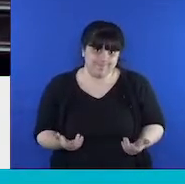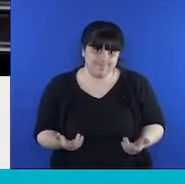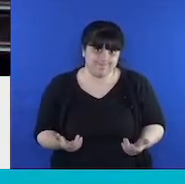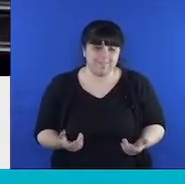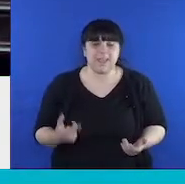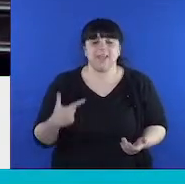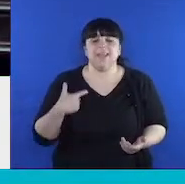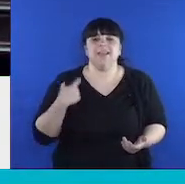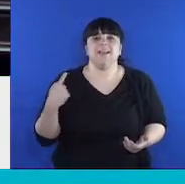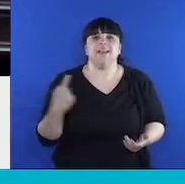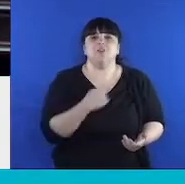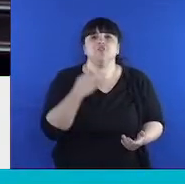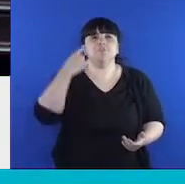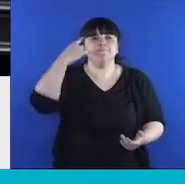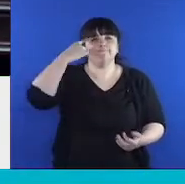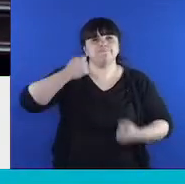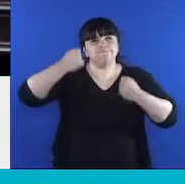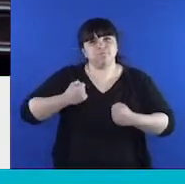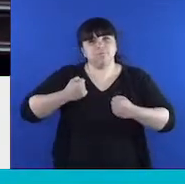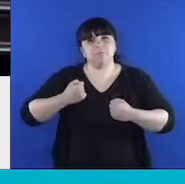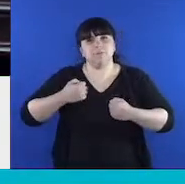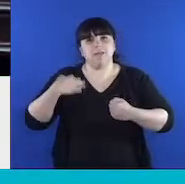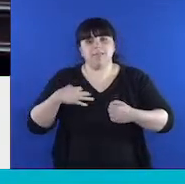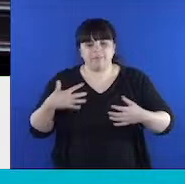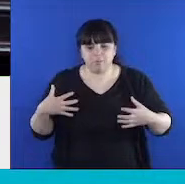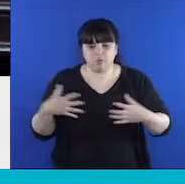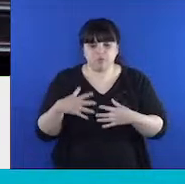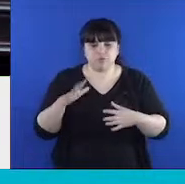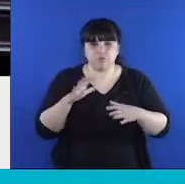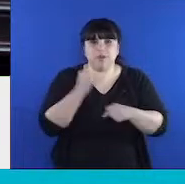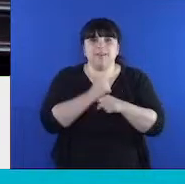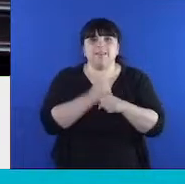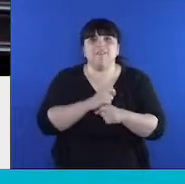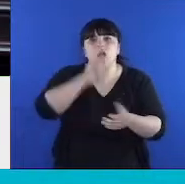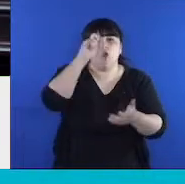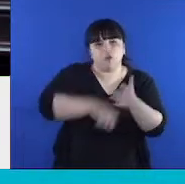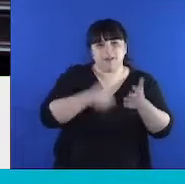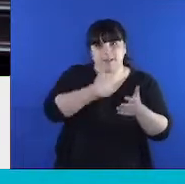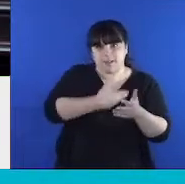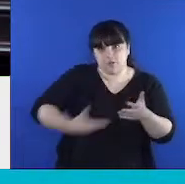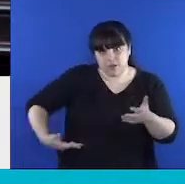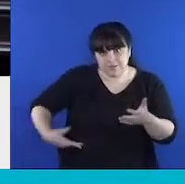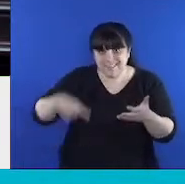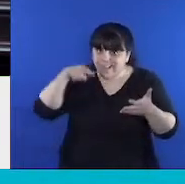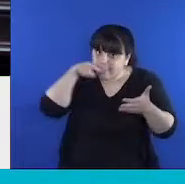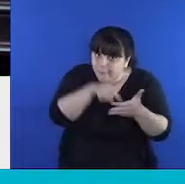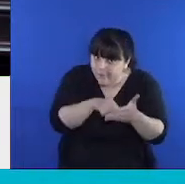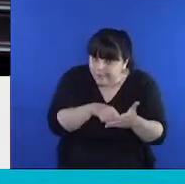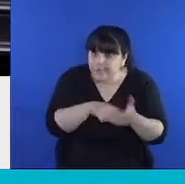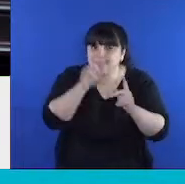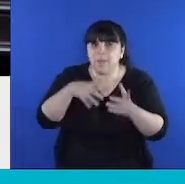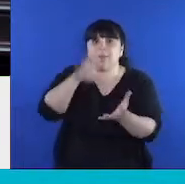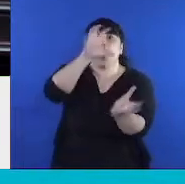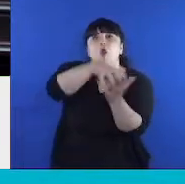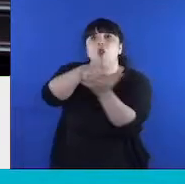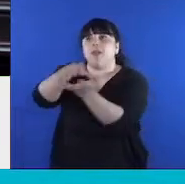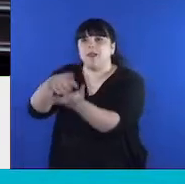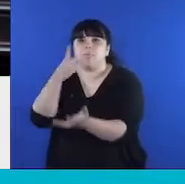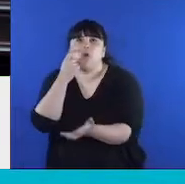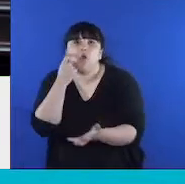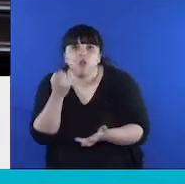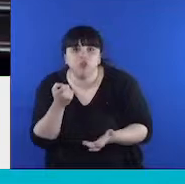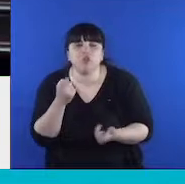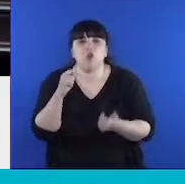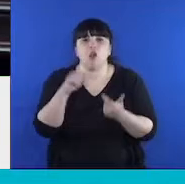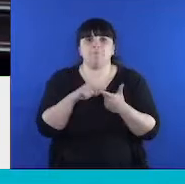serio es trabajar sobre la ley de contrataciones del Estado, trabajar sobre los organismos de control y, si es necesario, ir a una reforma de la